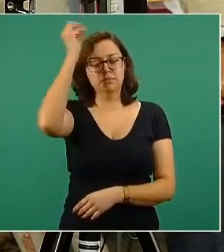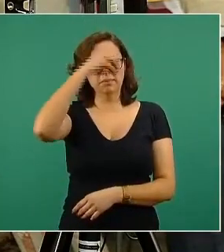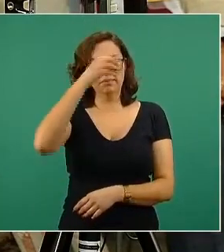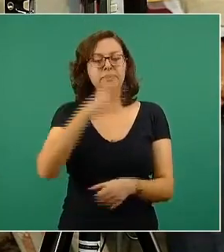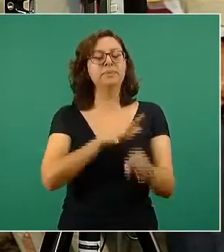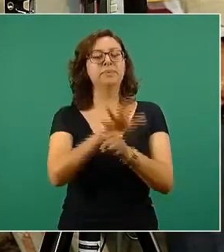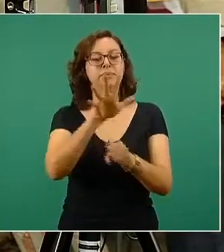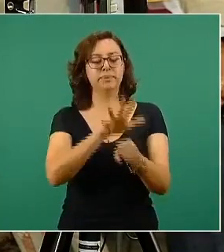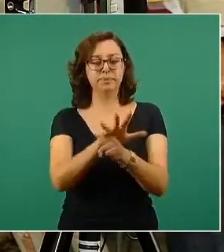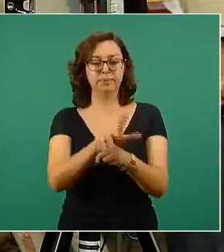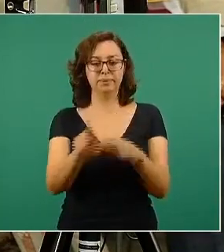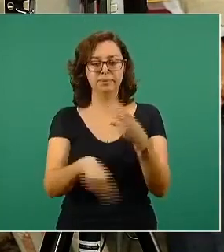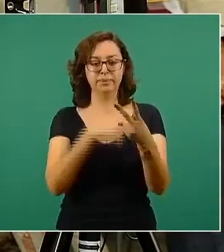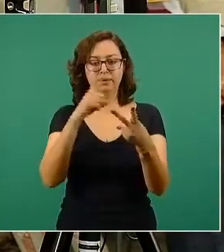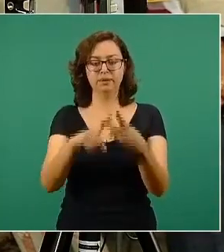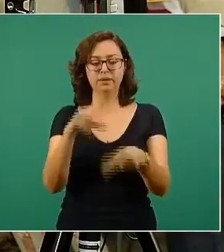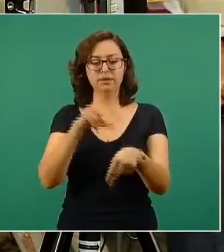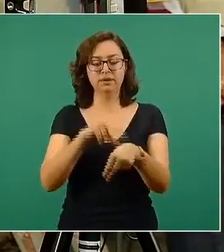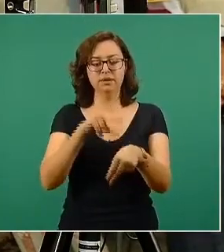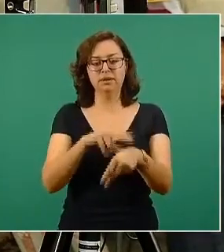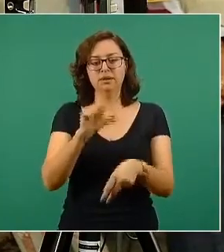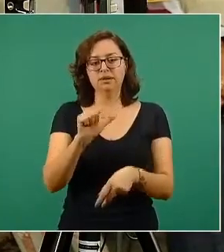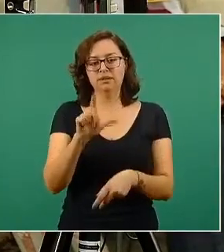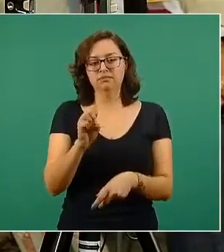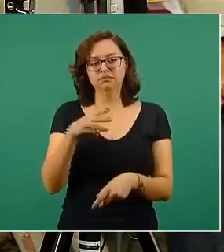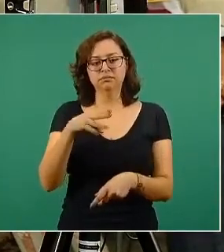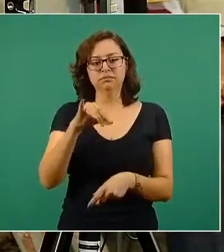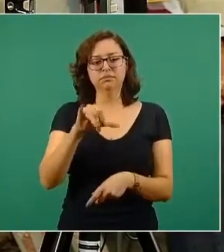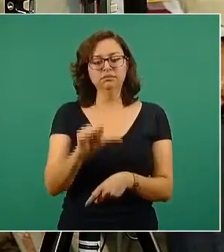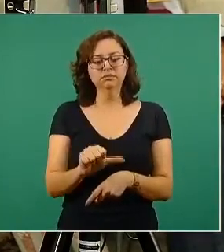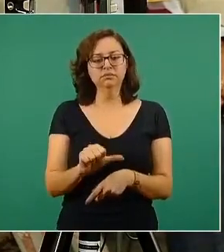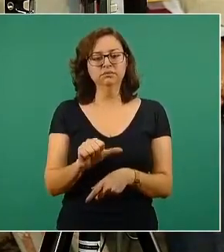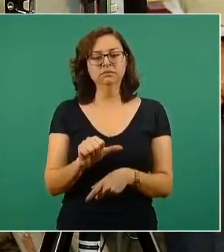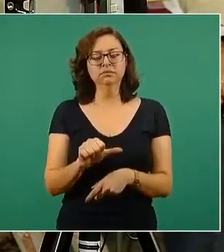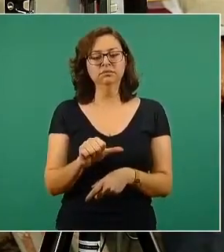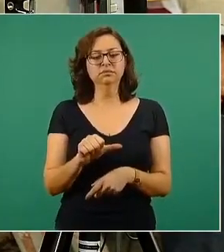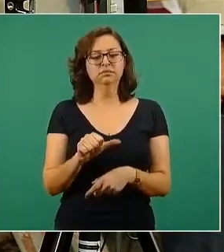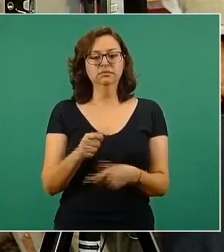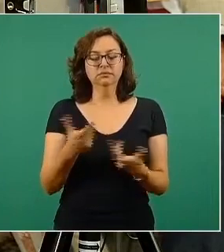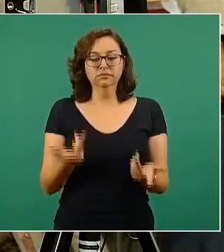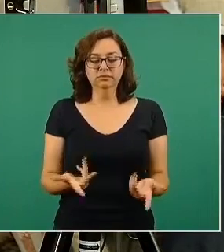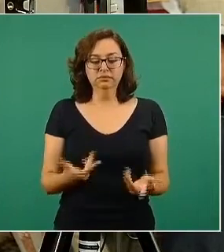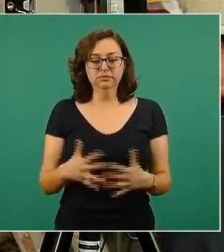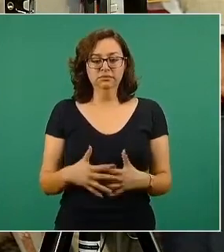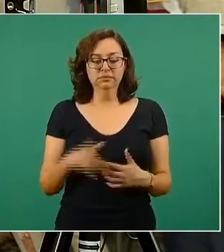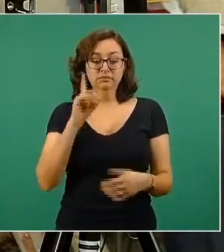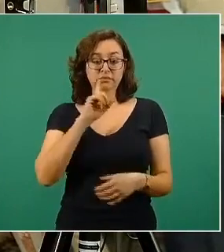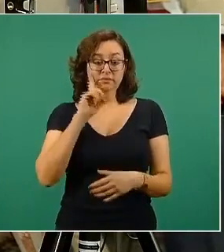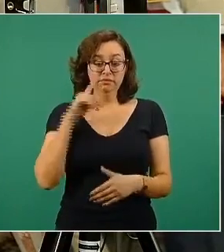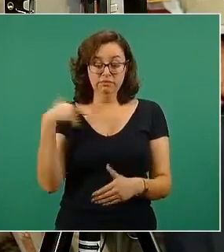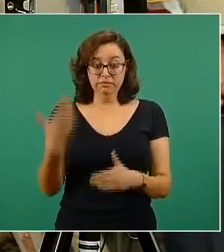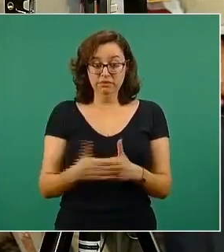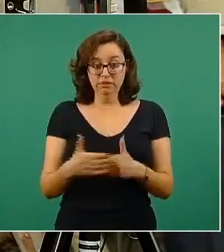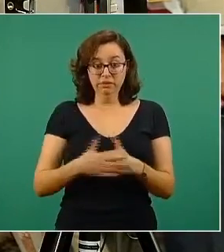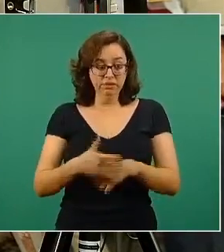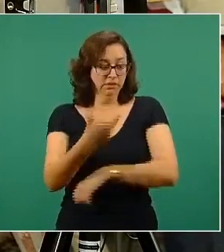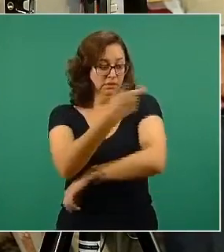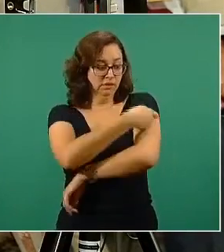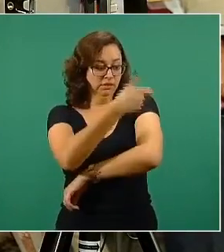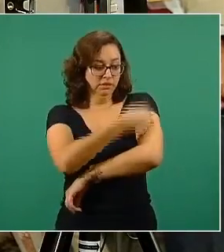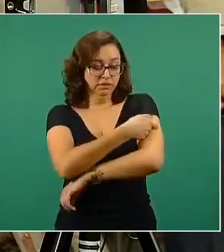Y doctor, estas mujeres embarazadas le transfieren al producto inmunidad contra